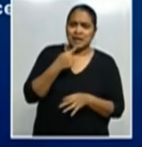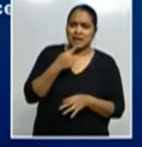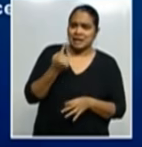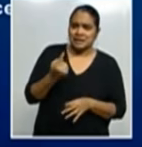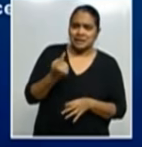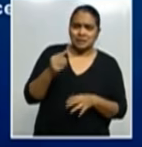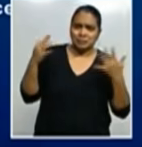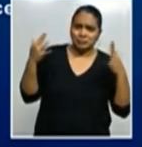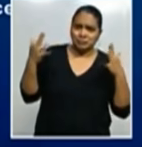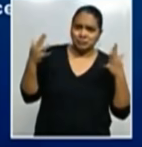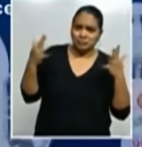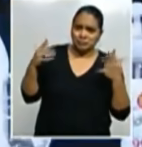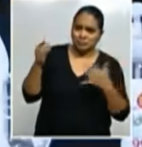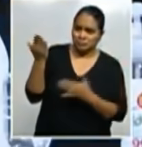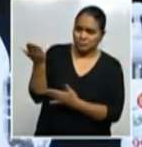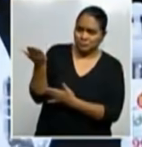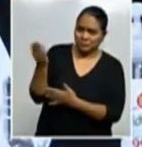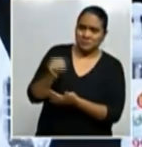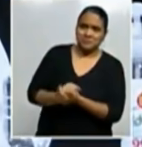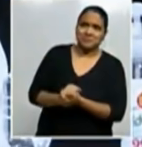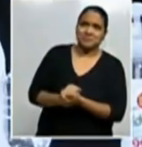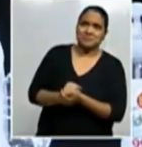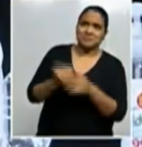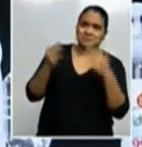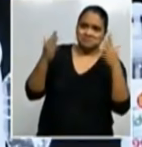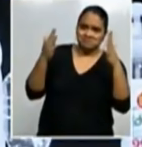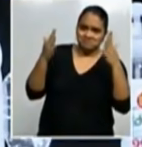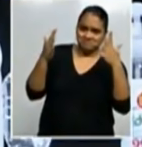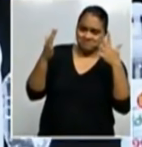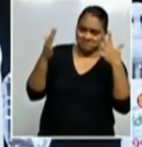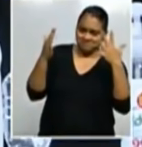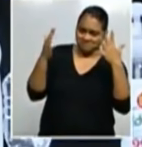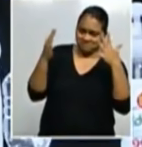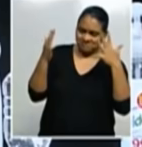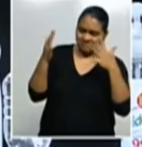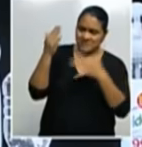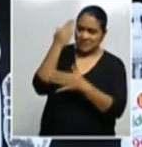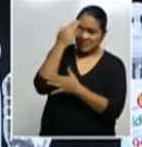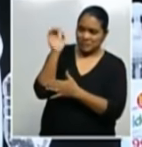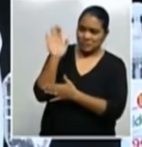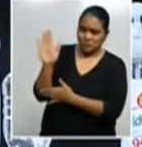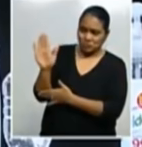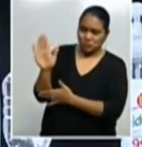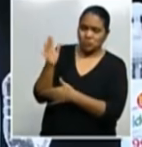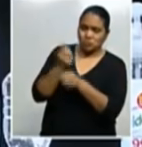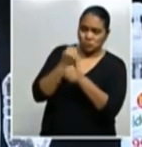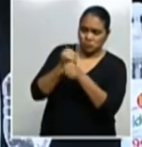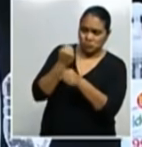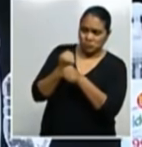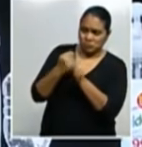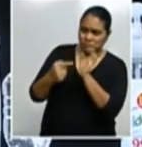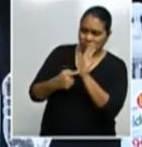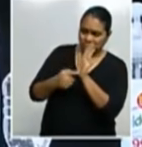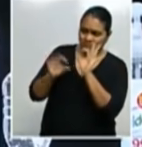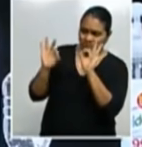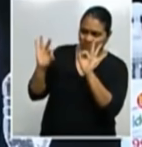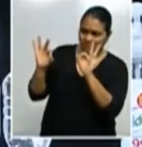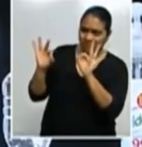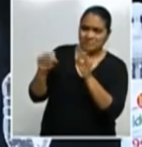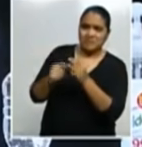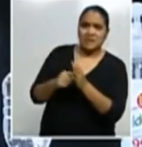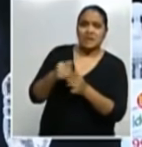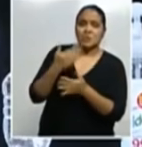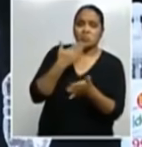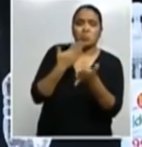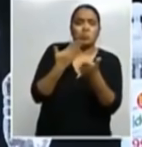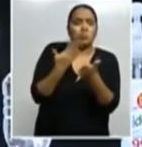lo felicito. Lo felicito porque esto ahora, y es bueno que usted lo explique, es bueno